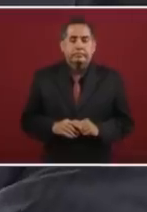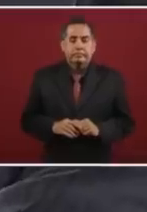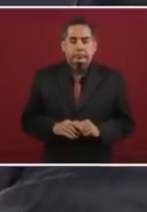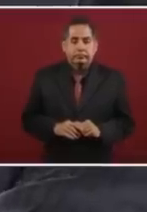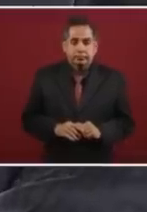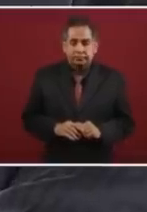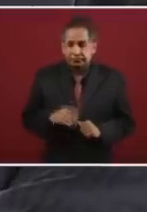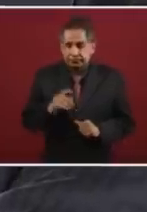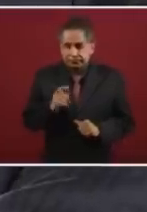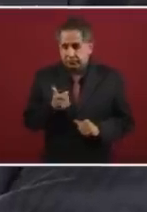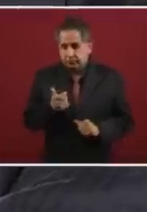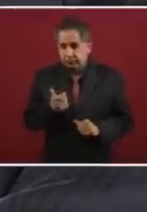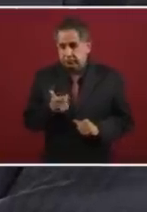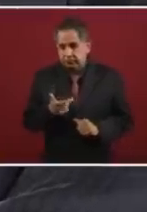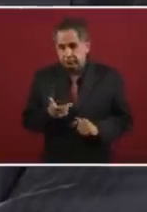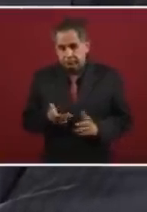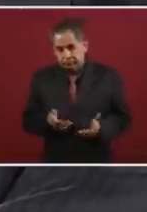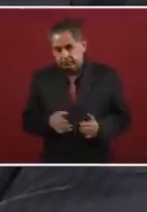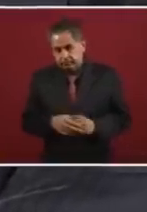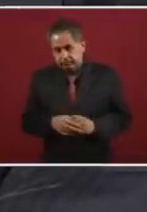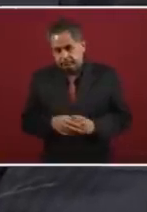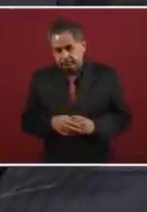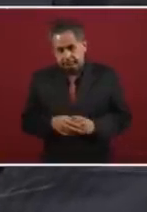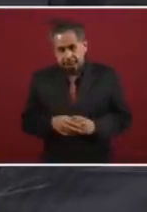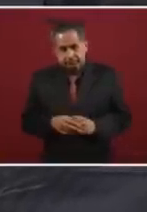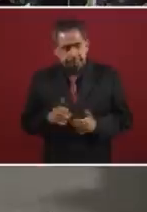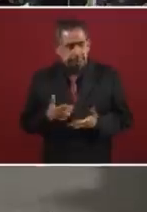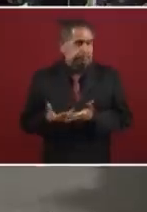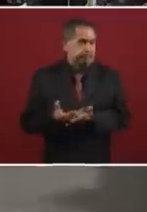ingresos obtenidos